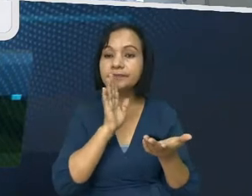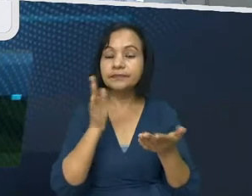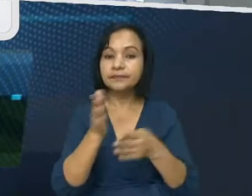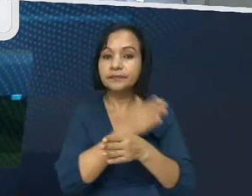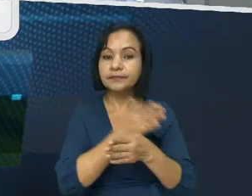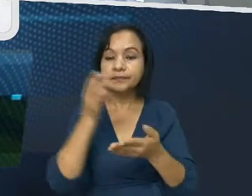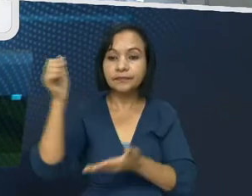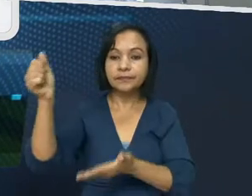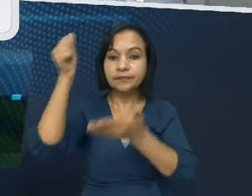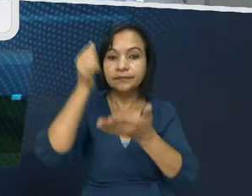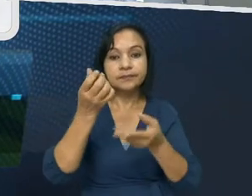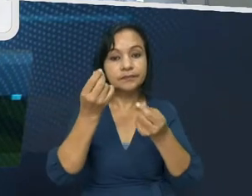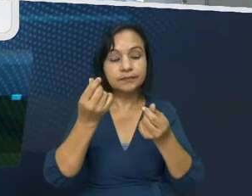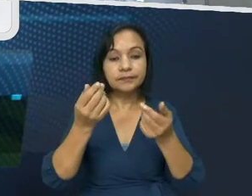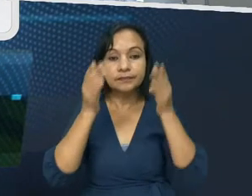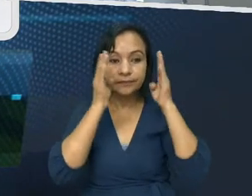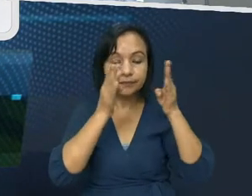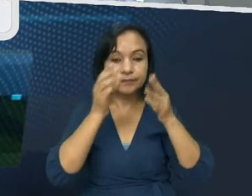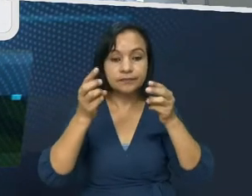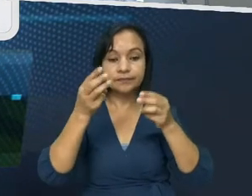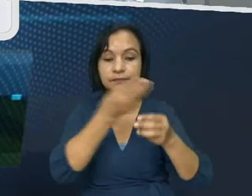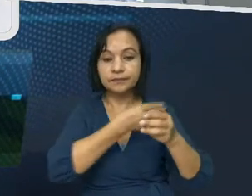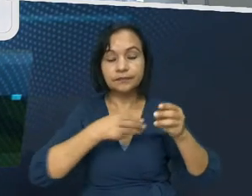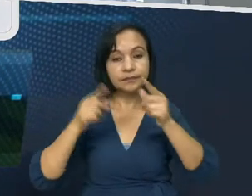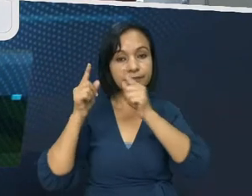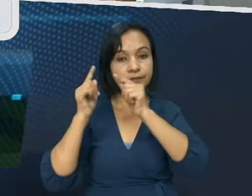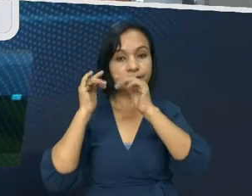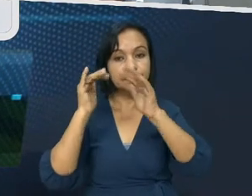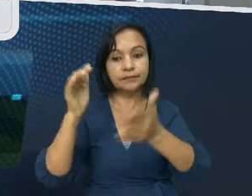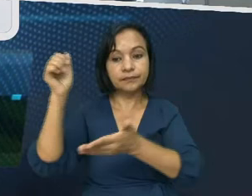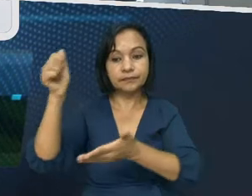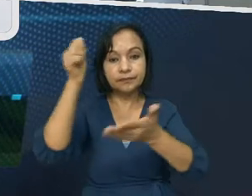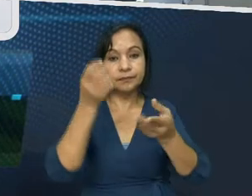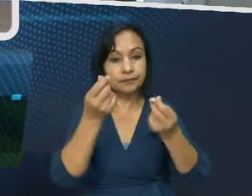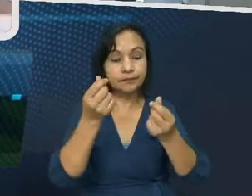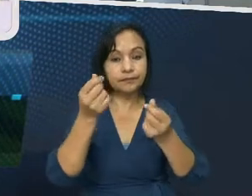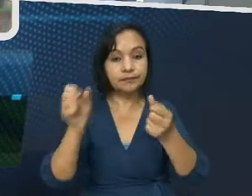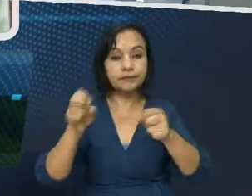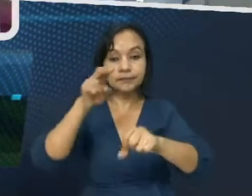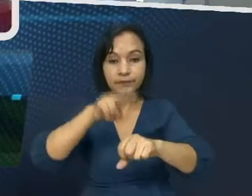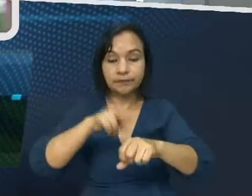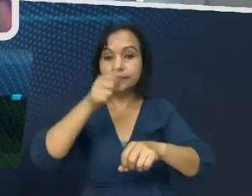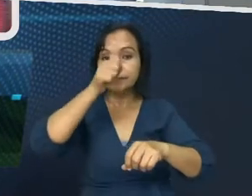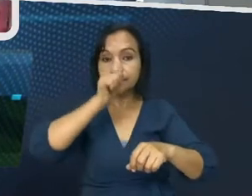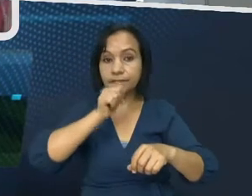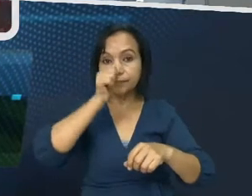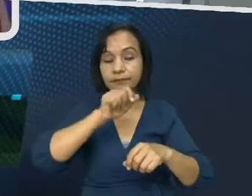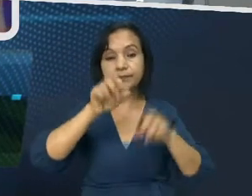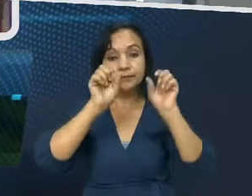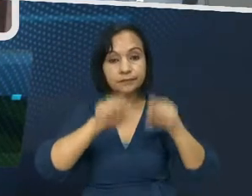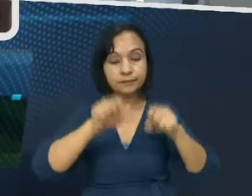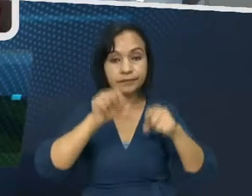el fondo de mantenimiento vial que tiene el MTI, también haya un fondo nacional del agua, donde nosotros